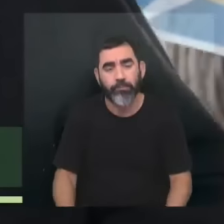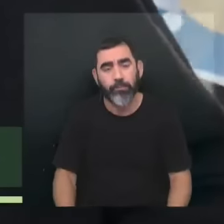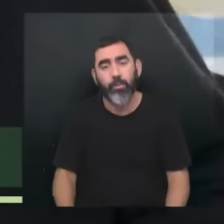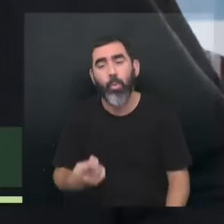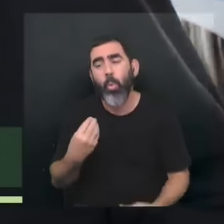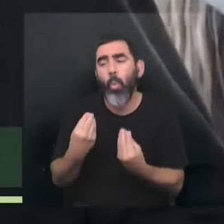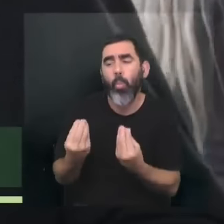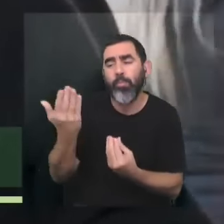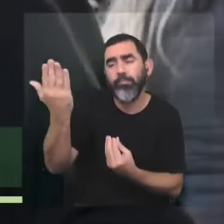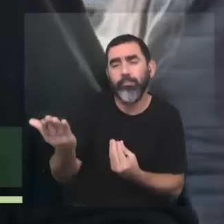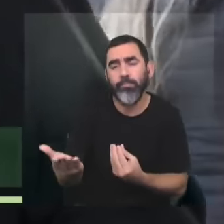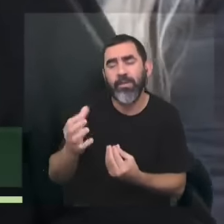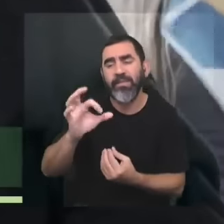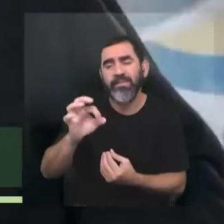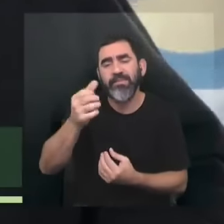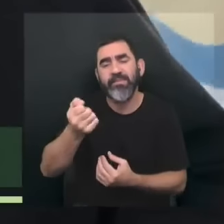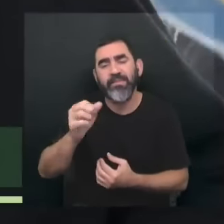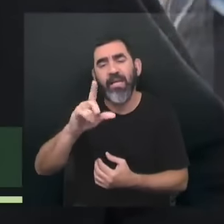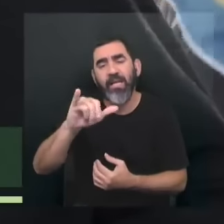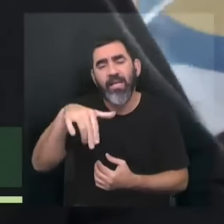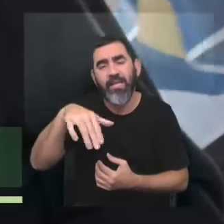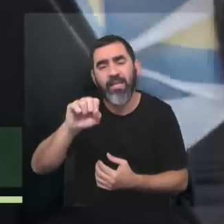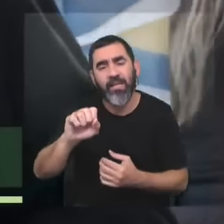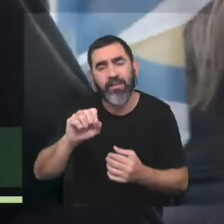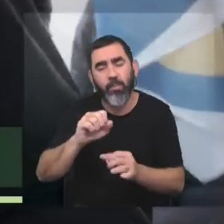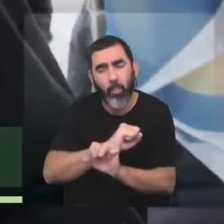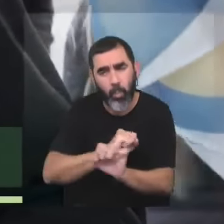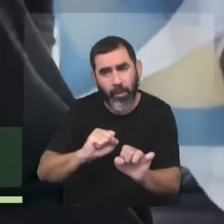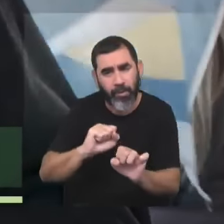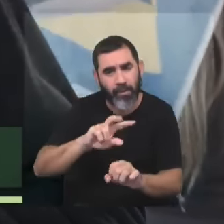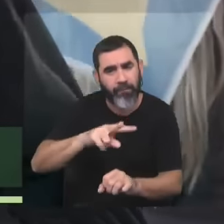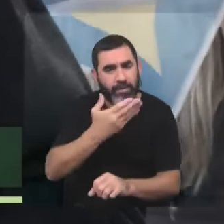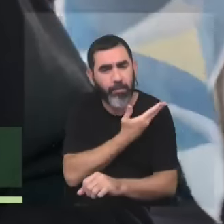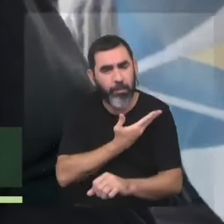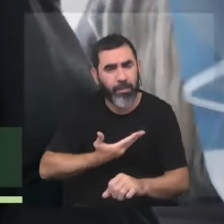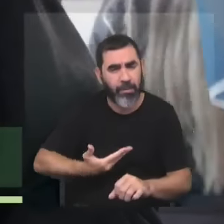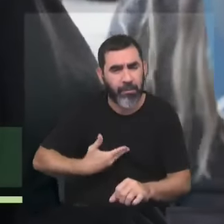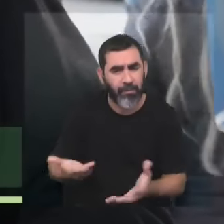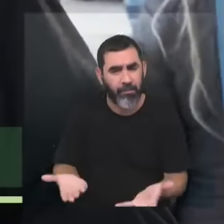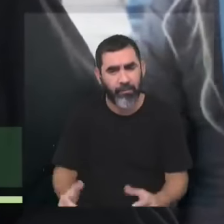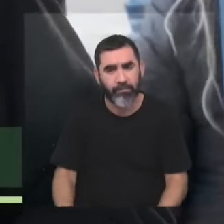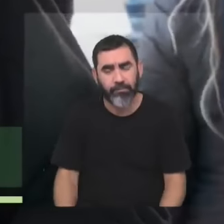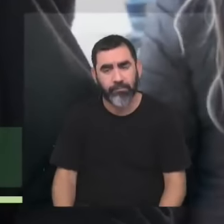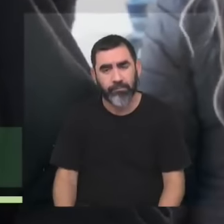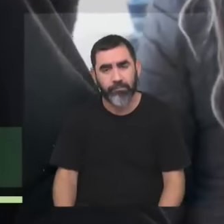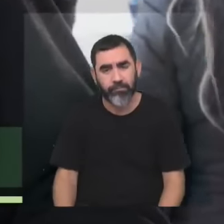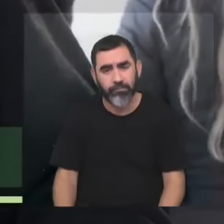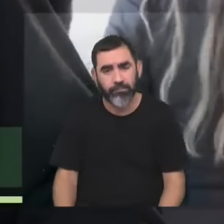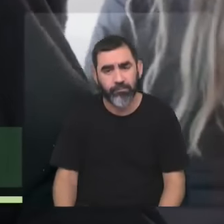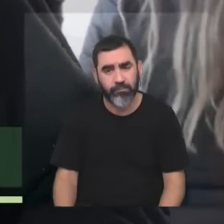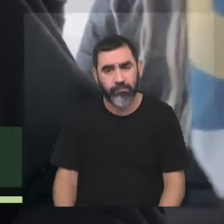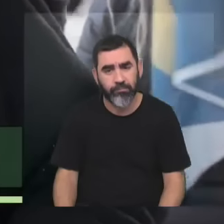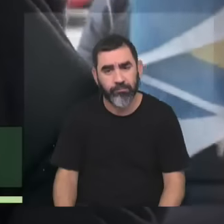tomas entonces que Salinas hubiera sido considerado ese pedido de medirse con Salinas y la investigar Todo está